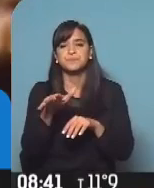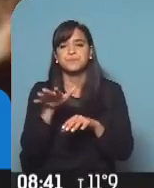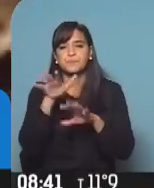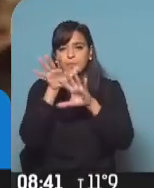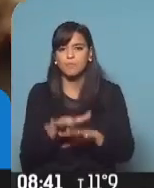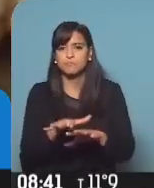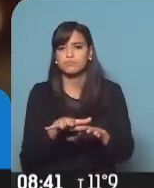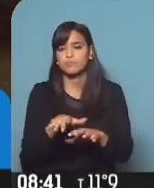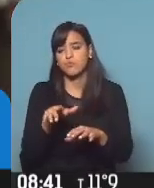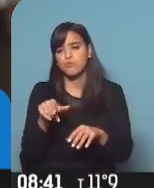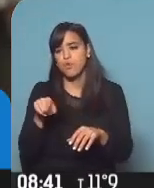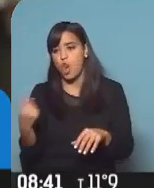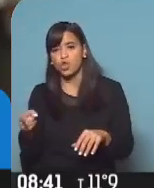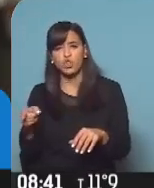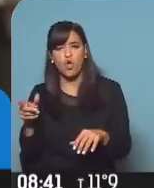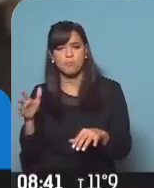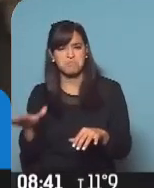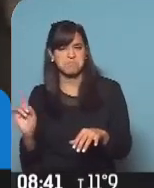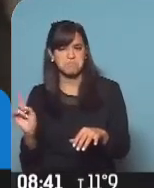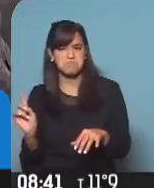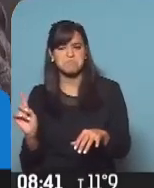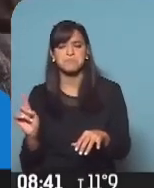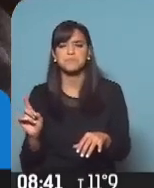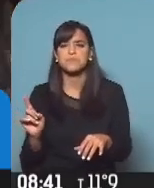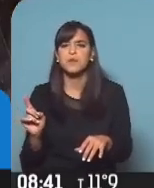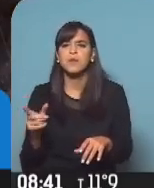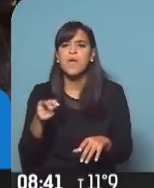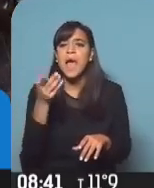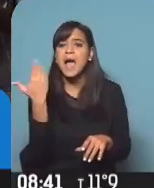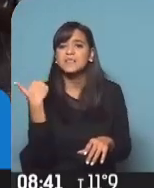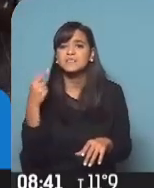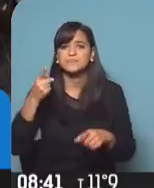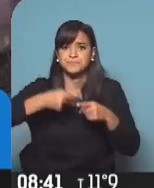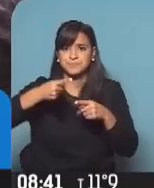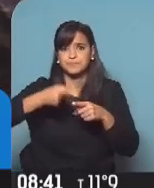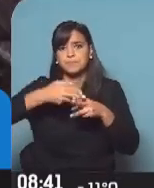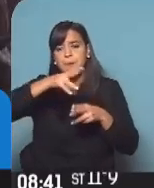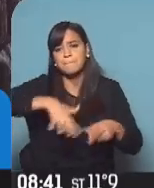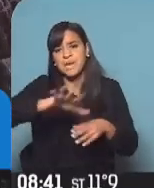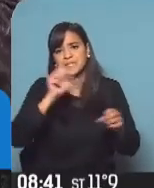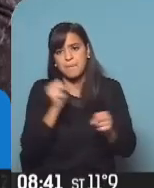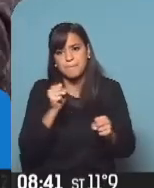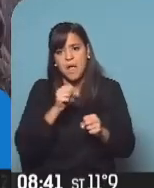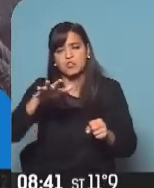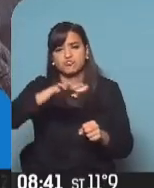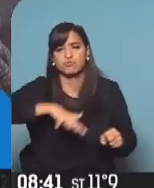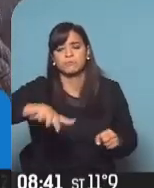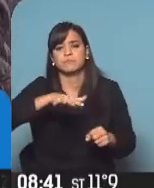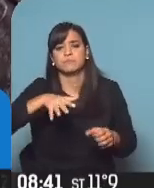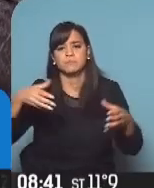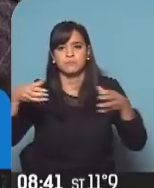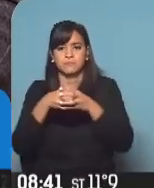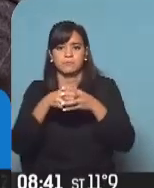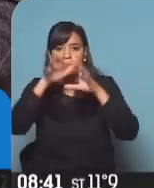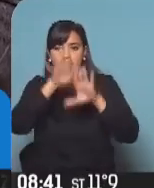cgt no declara la huelga pero me parece que fue muy criticado desde el acto empresa de +1 al sector que éste no participo